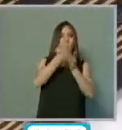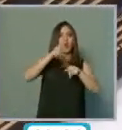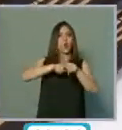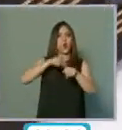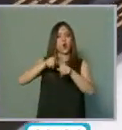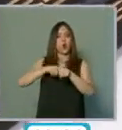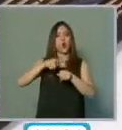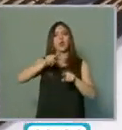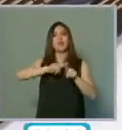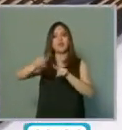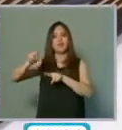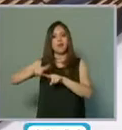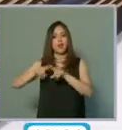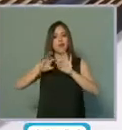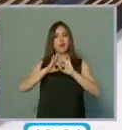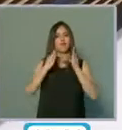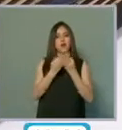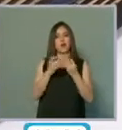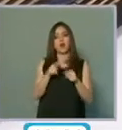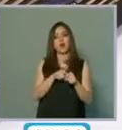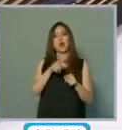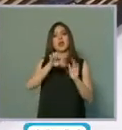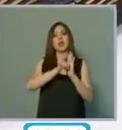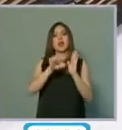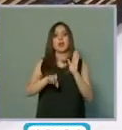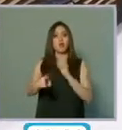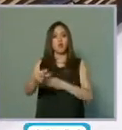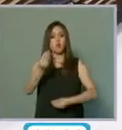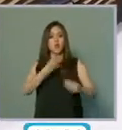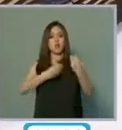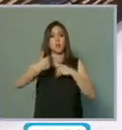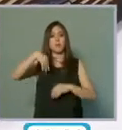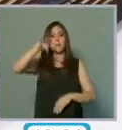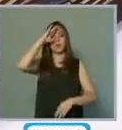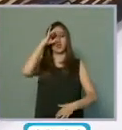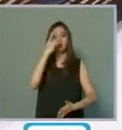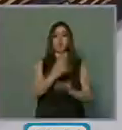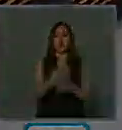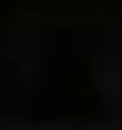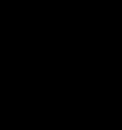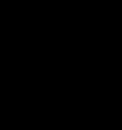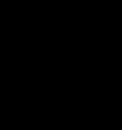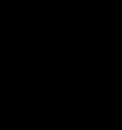las salsas tiene su diferente color. Y no necesitamos comer carne para que sea algo rico. De verdad que esto es muy completo, muy nutritivo. Exacto, y vale.